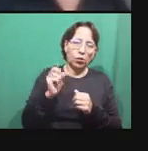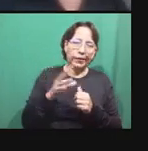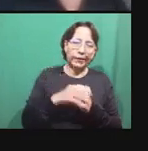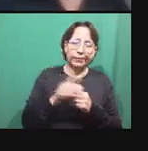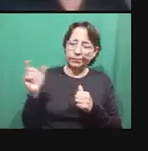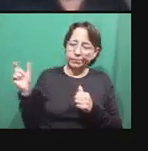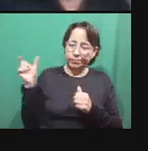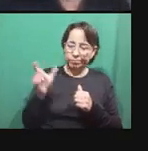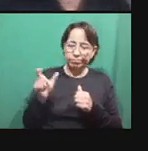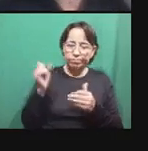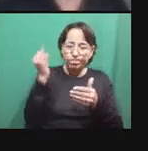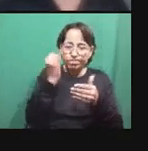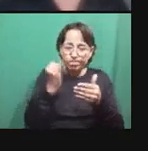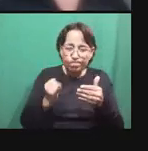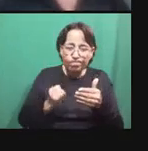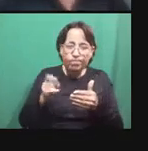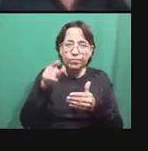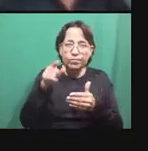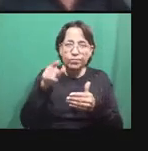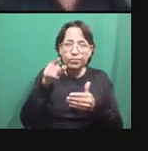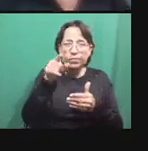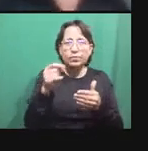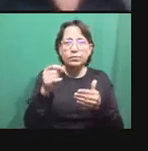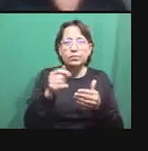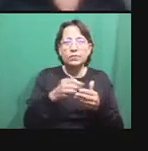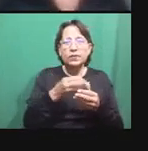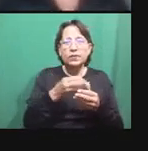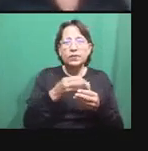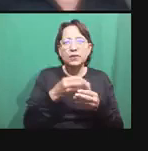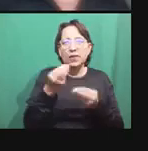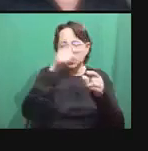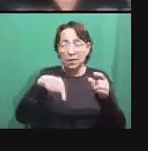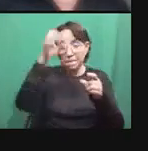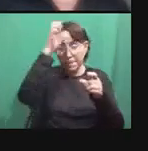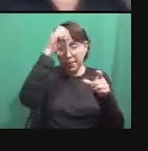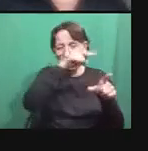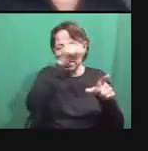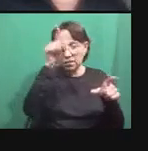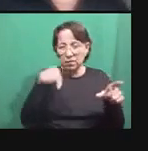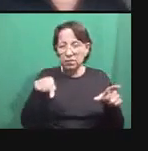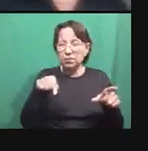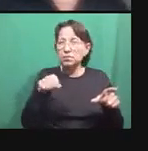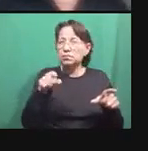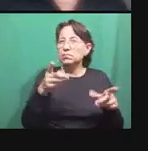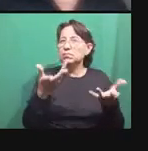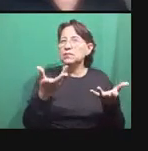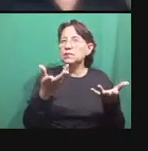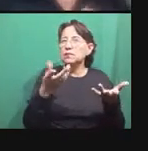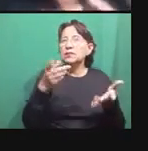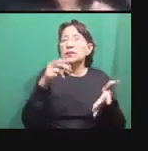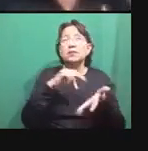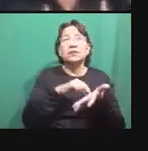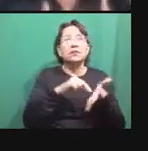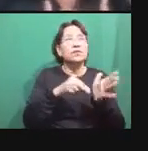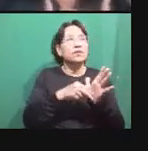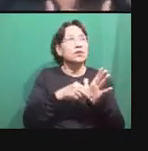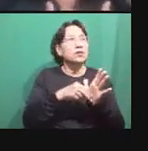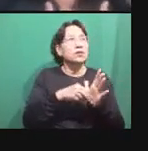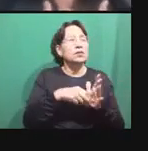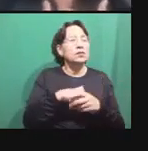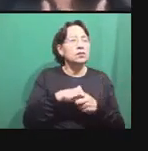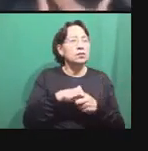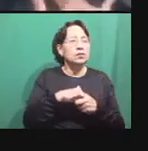geoglif, este grabado sobre estas piedras, no estaba ya rompiendo con algo, y